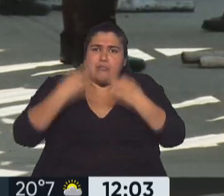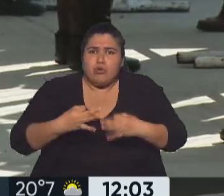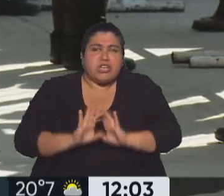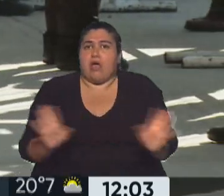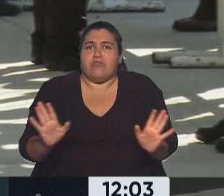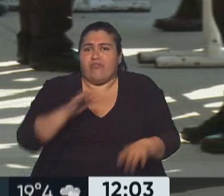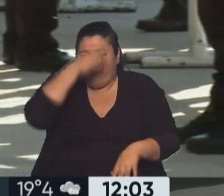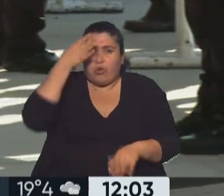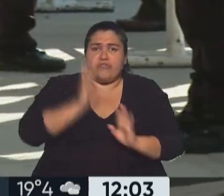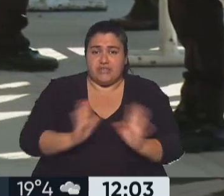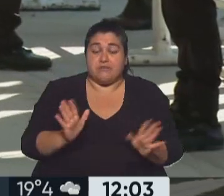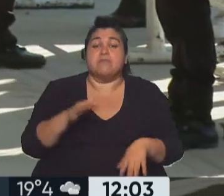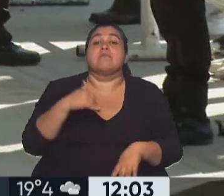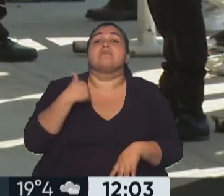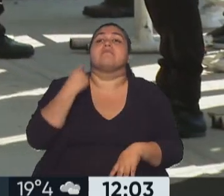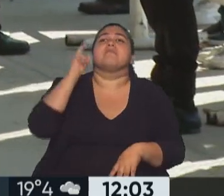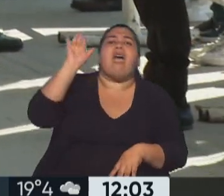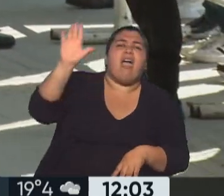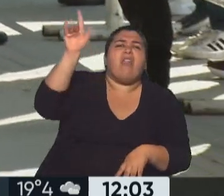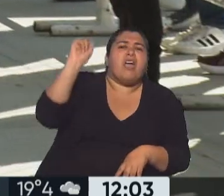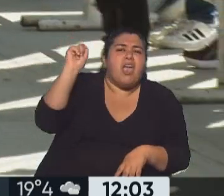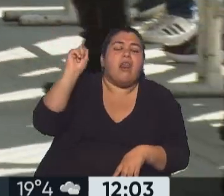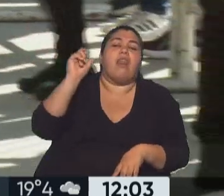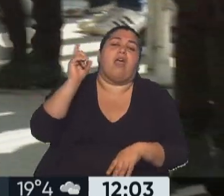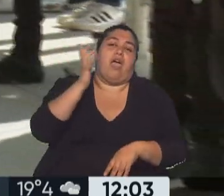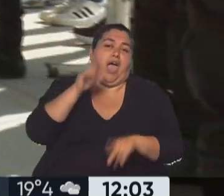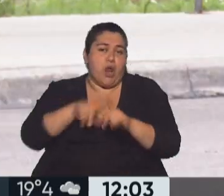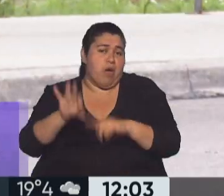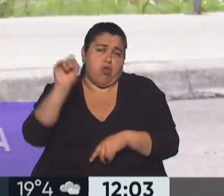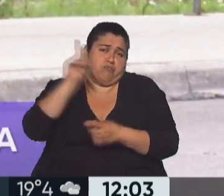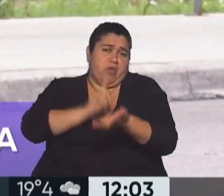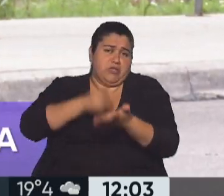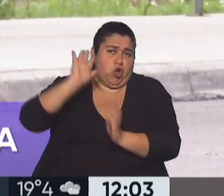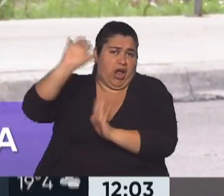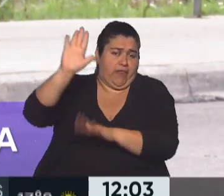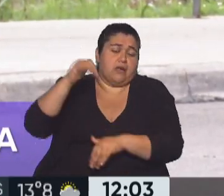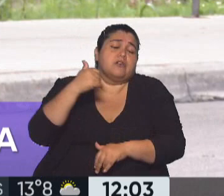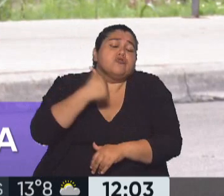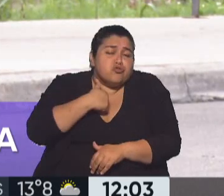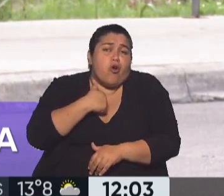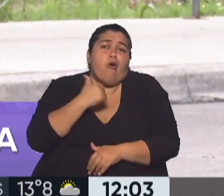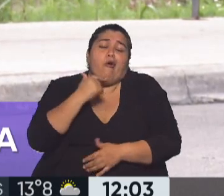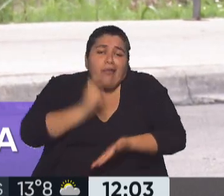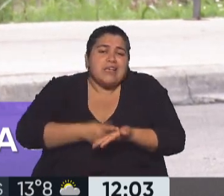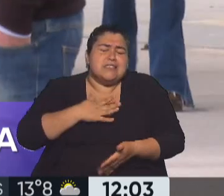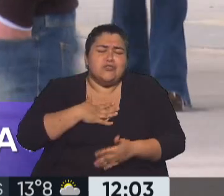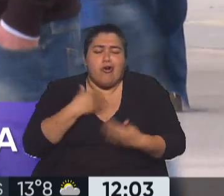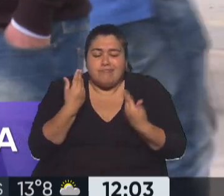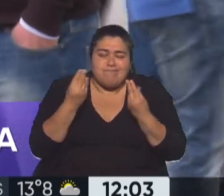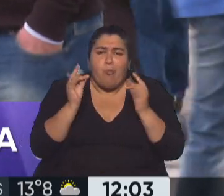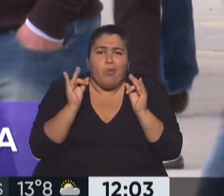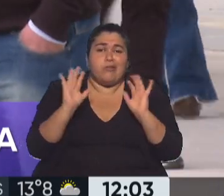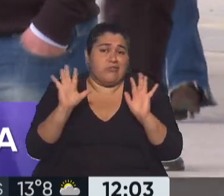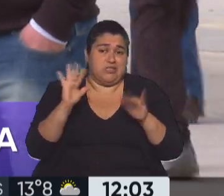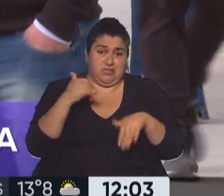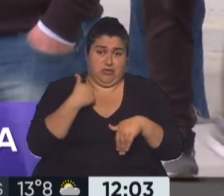ya? Tengo 2 hermanos, sí. ¿Se quedaron? Ellos eligieron quedarse. Yo, era una decisión muy difícil. En la